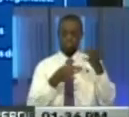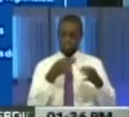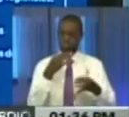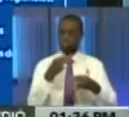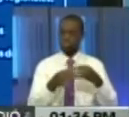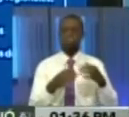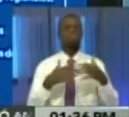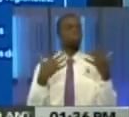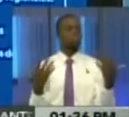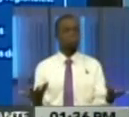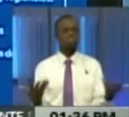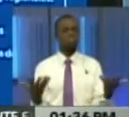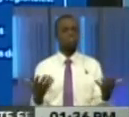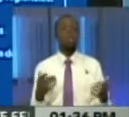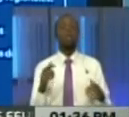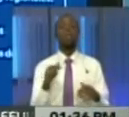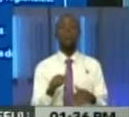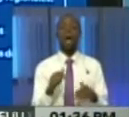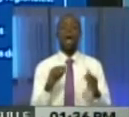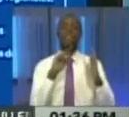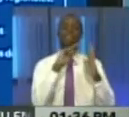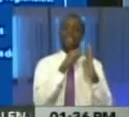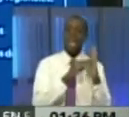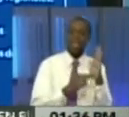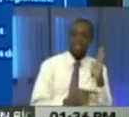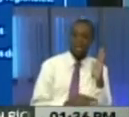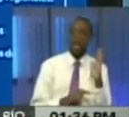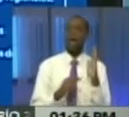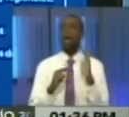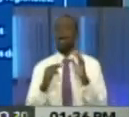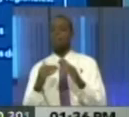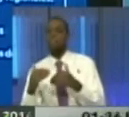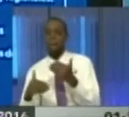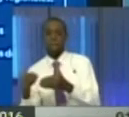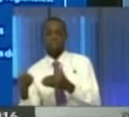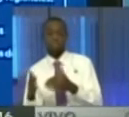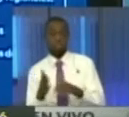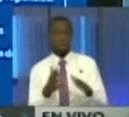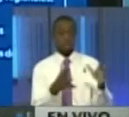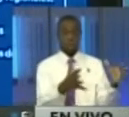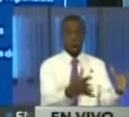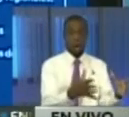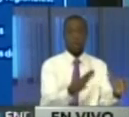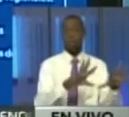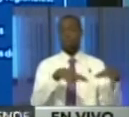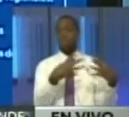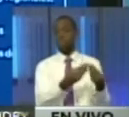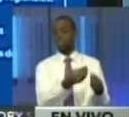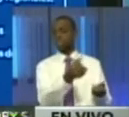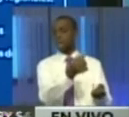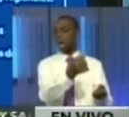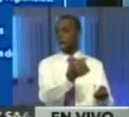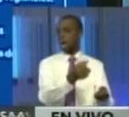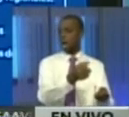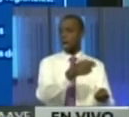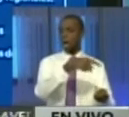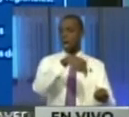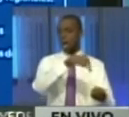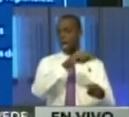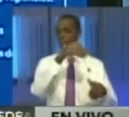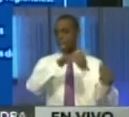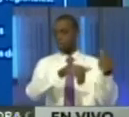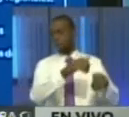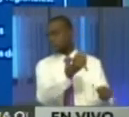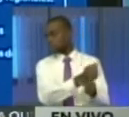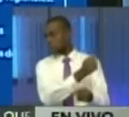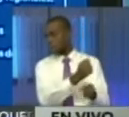que significa las actividades técnicas, operativas y logísticas para que esa actividad se pueda llevar a cabo.